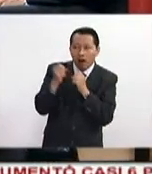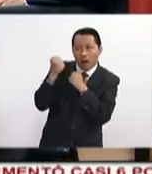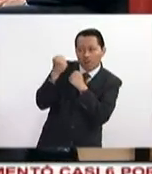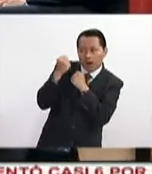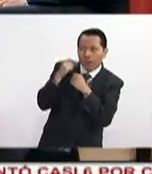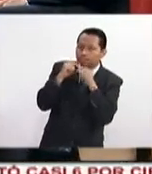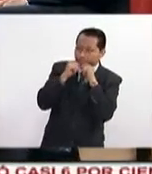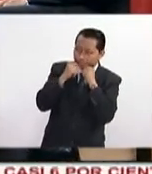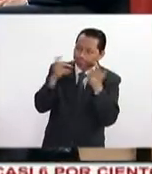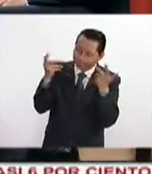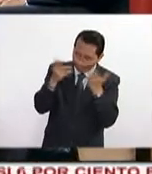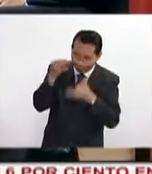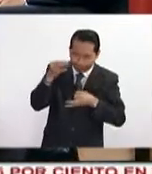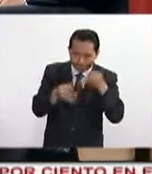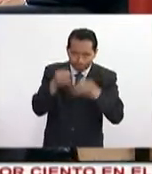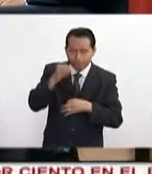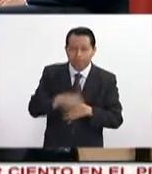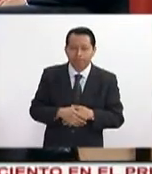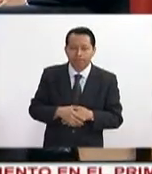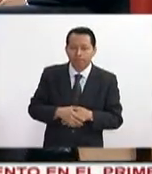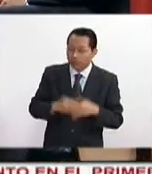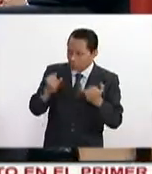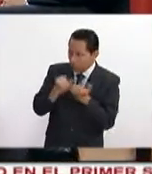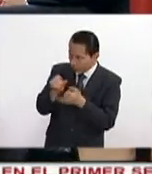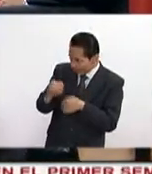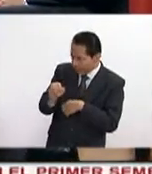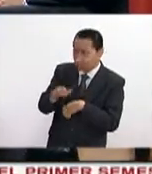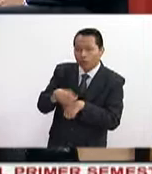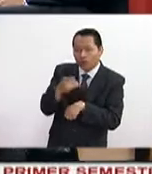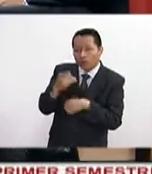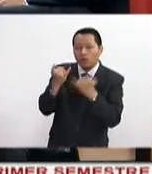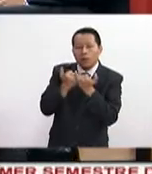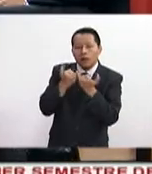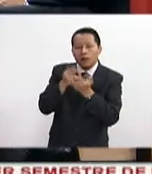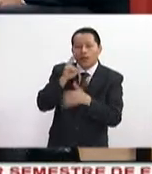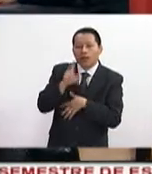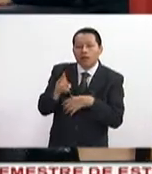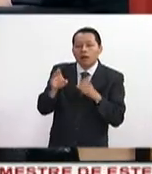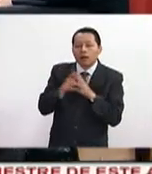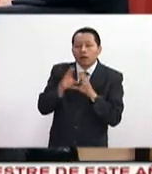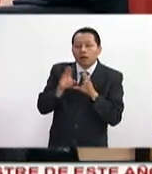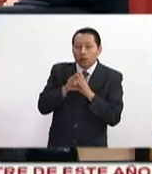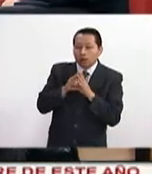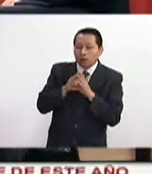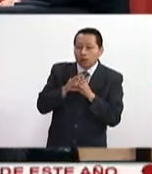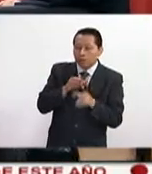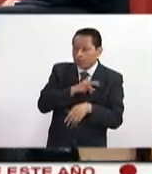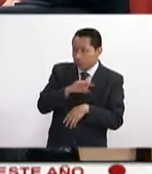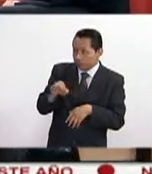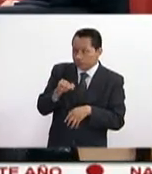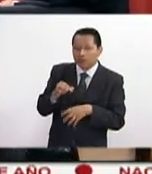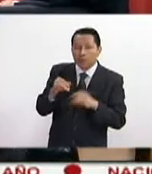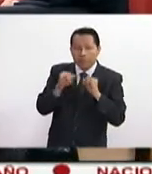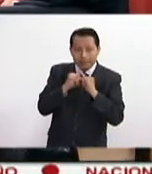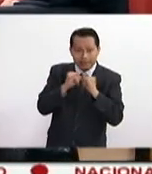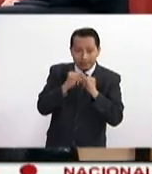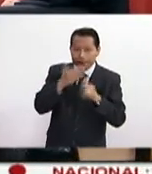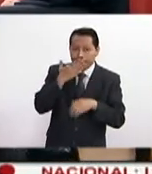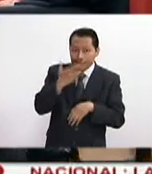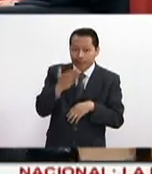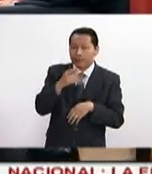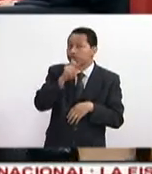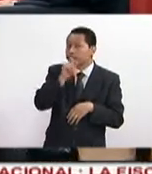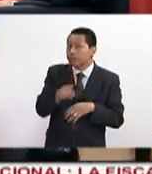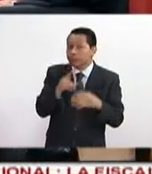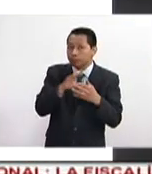Claro. Ahora sí. Que sin embargo es paradójico, ¿no? Porque aunque sí estamos viendo lo que aparentemente pudiera ser un buen funcionamiento de las instituciones,